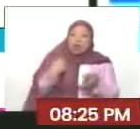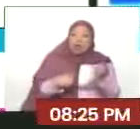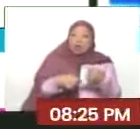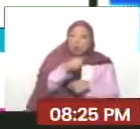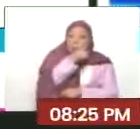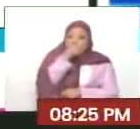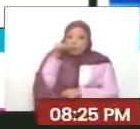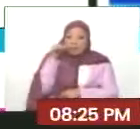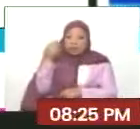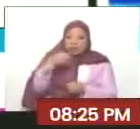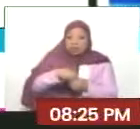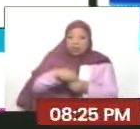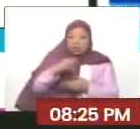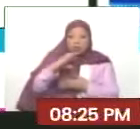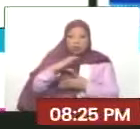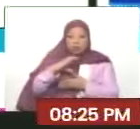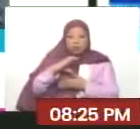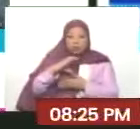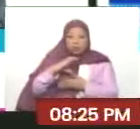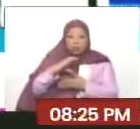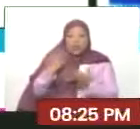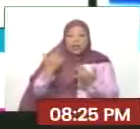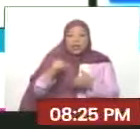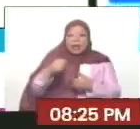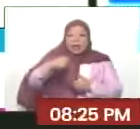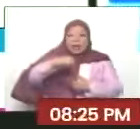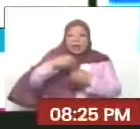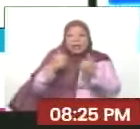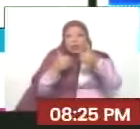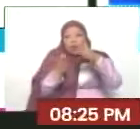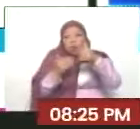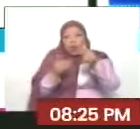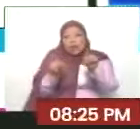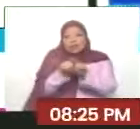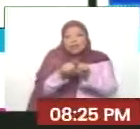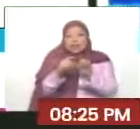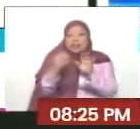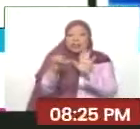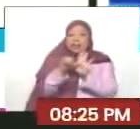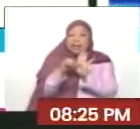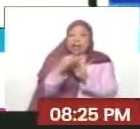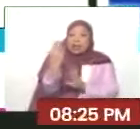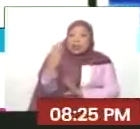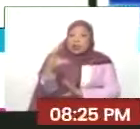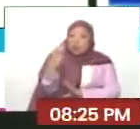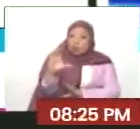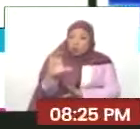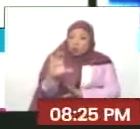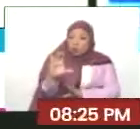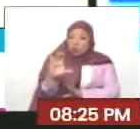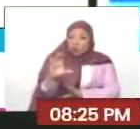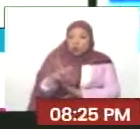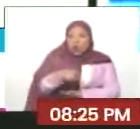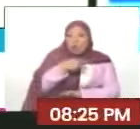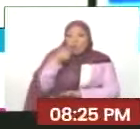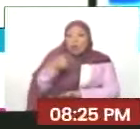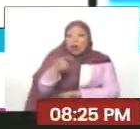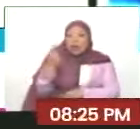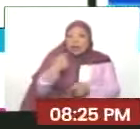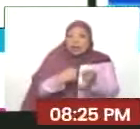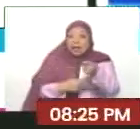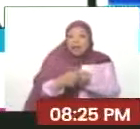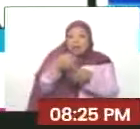narcotráfico centroamericano y que vienen de Colombia. Tenemos una política a prueba de